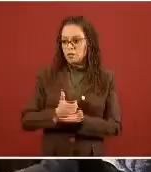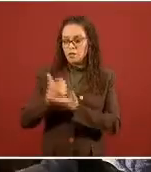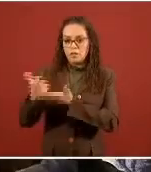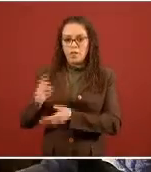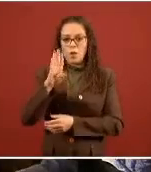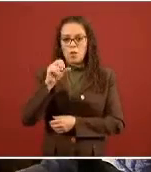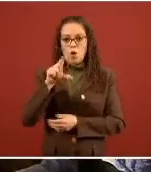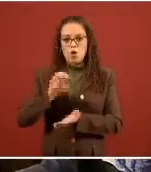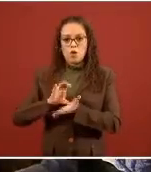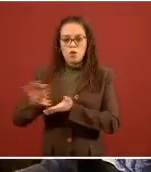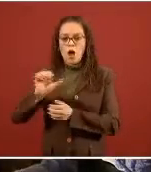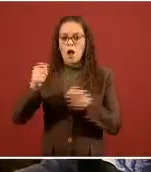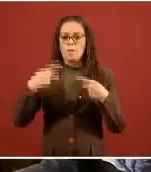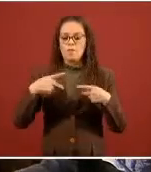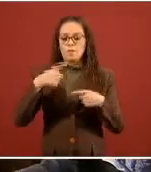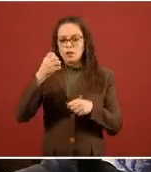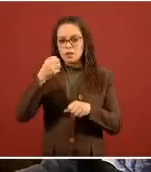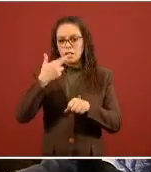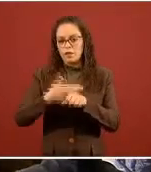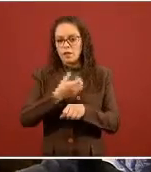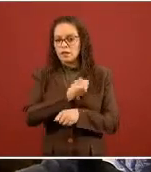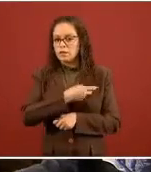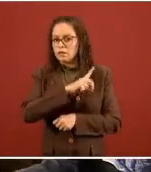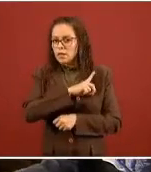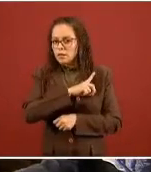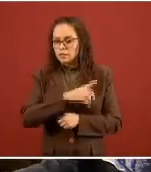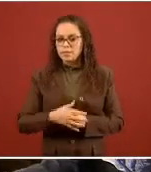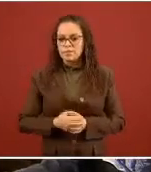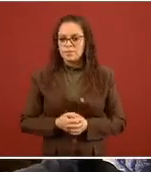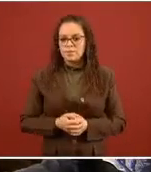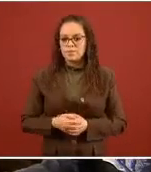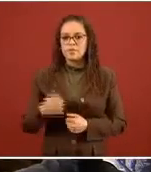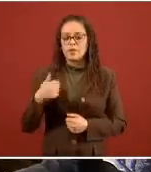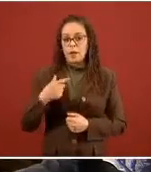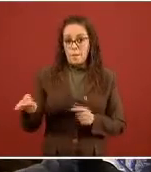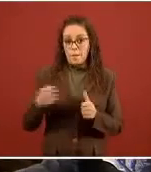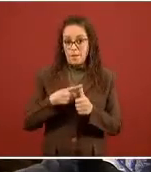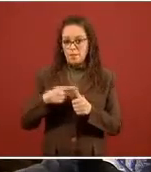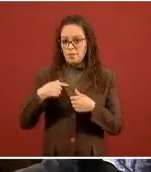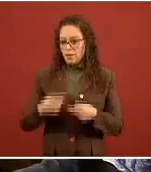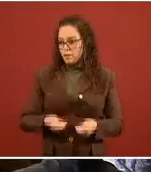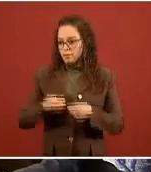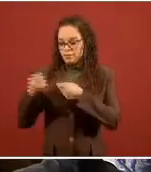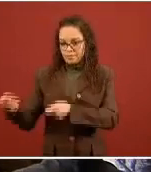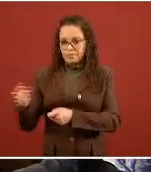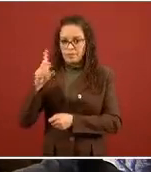de Salud. Gracias, le contesto la primera y le paso la voz al doctor Borja.